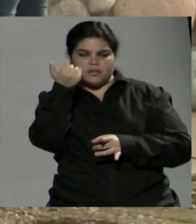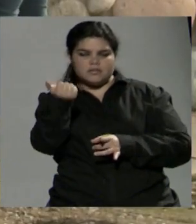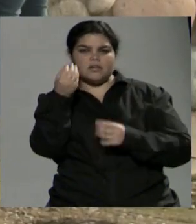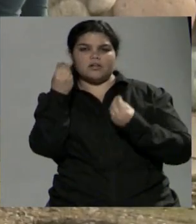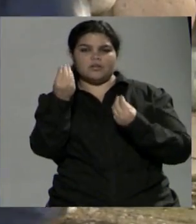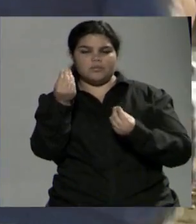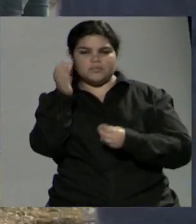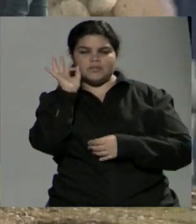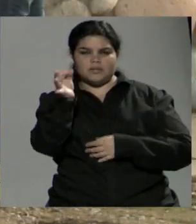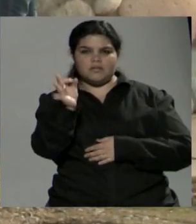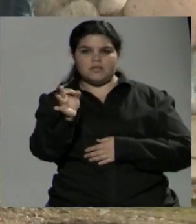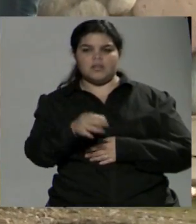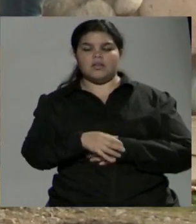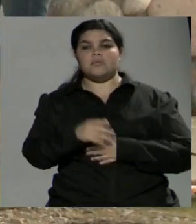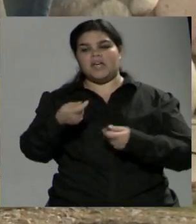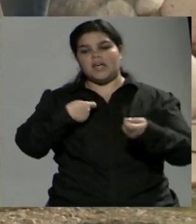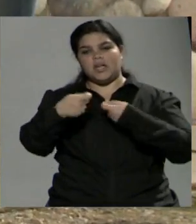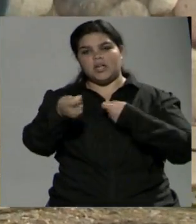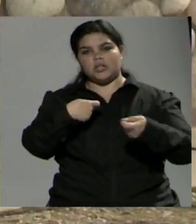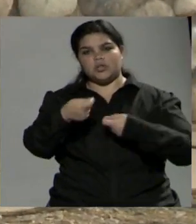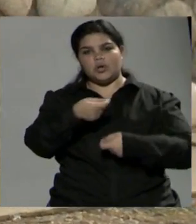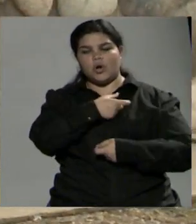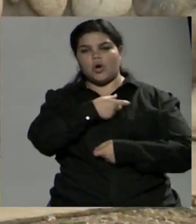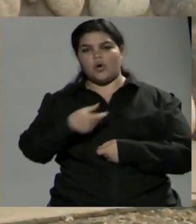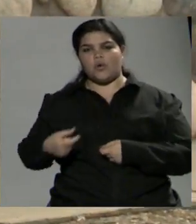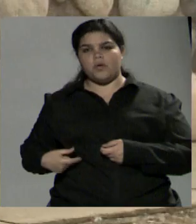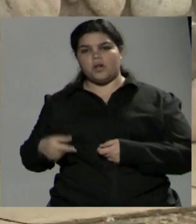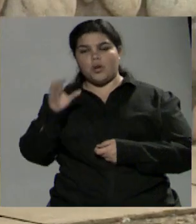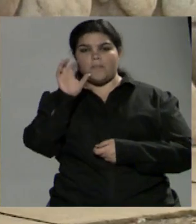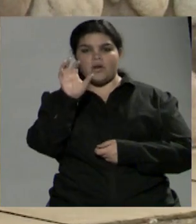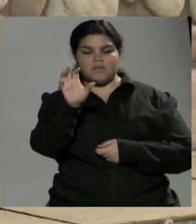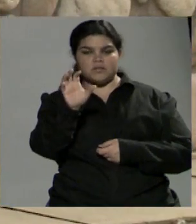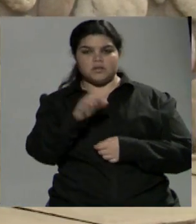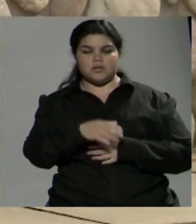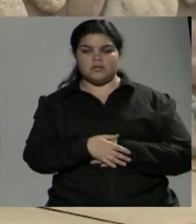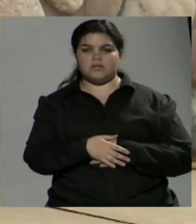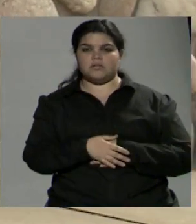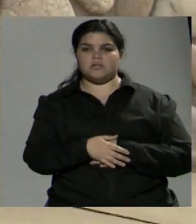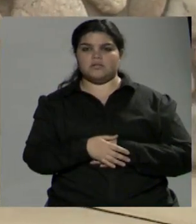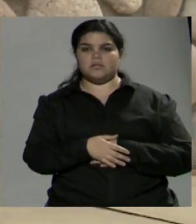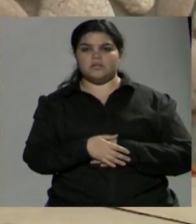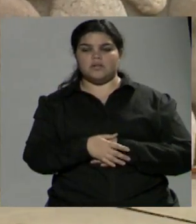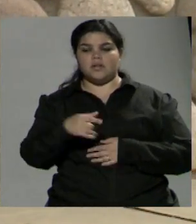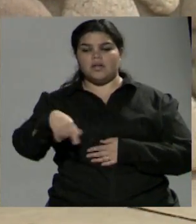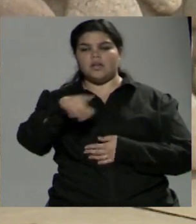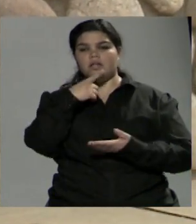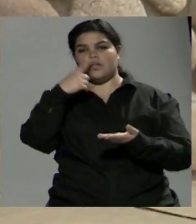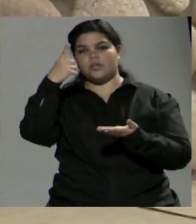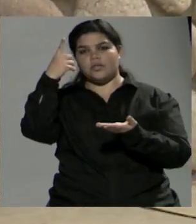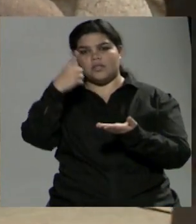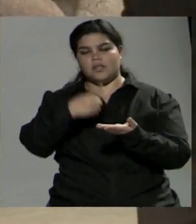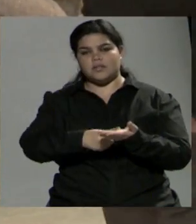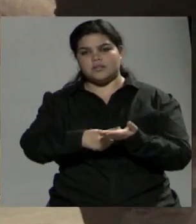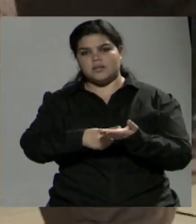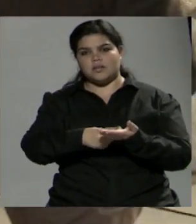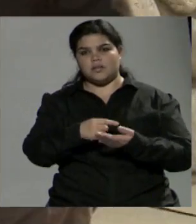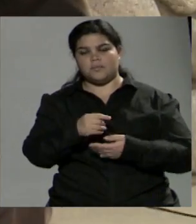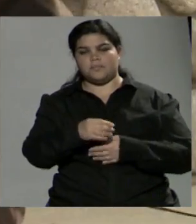lo que es la provincia de Mendoza, en el sentido de que se realizó toda la actividad durante el día muy